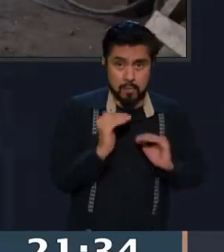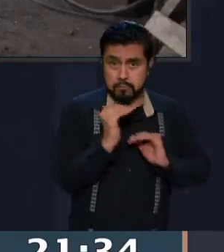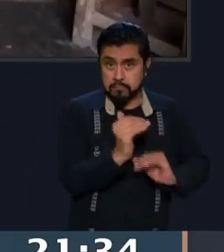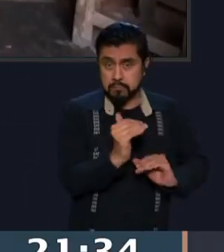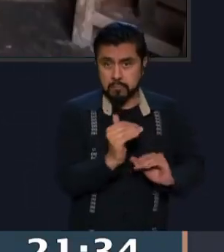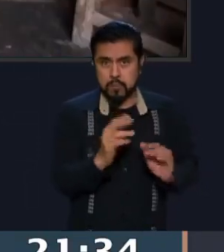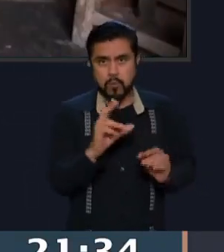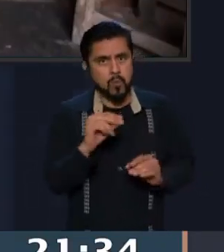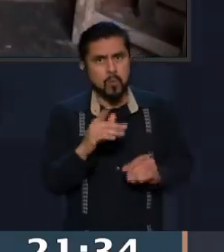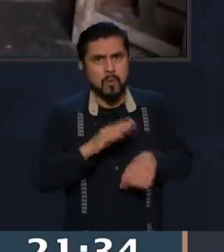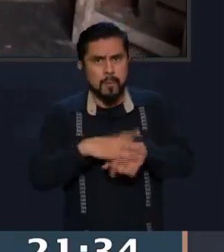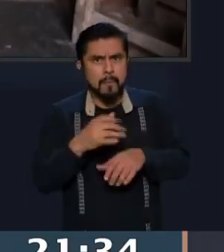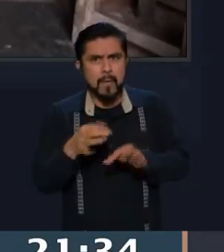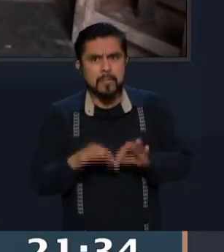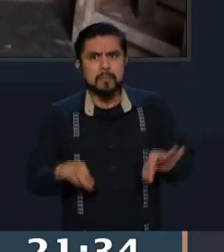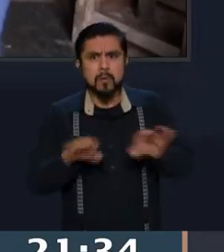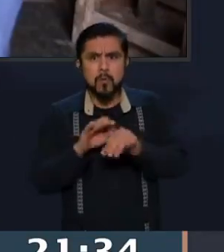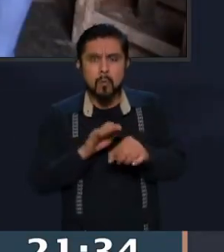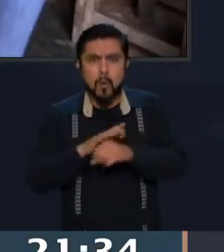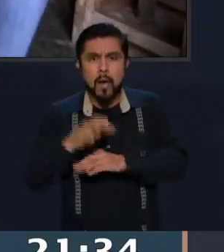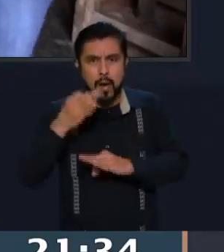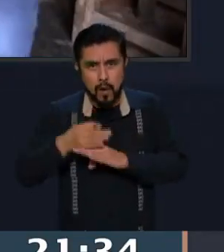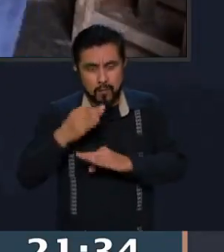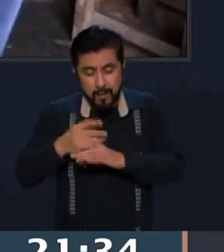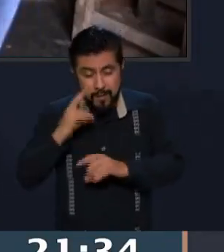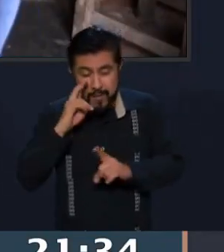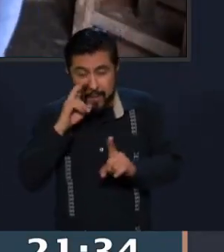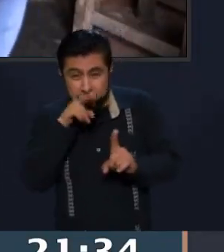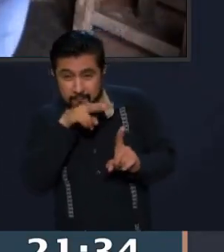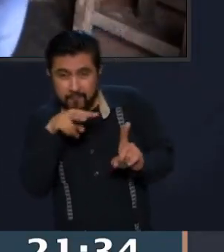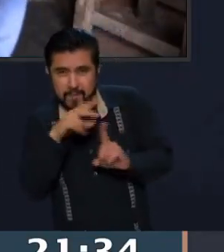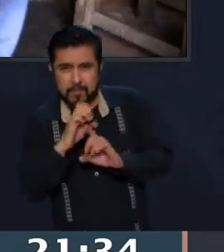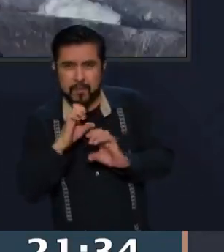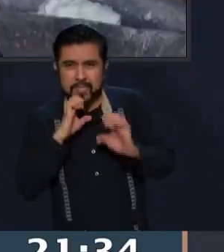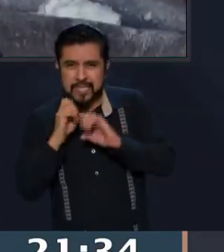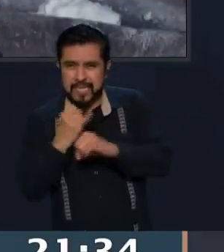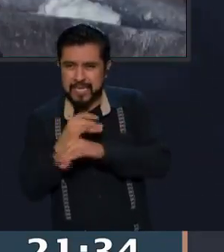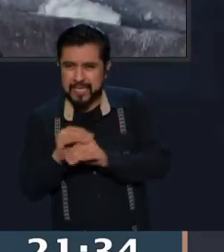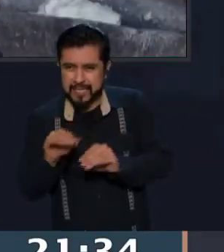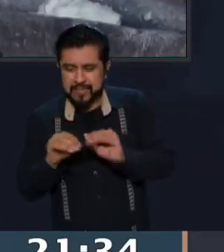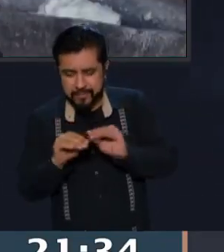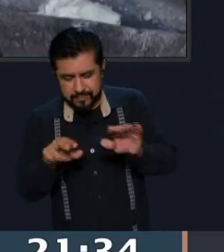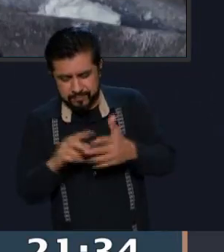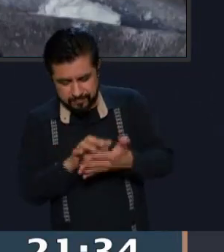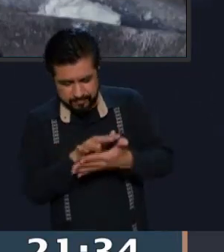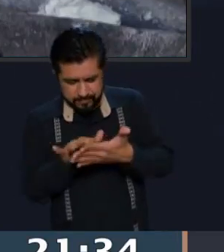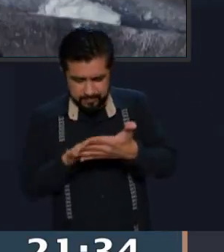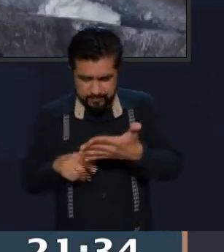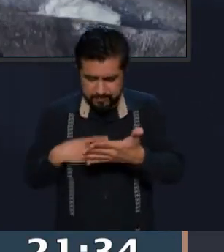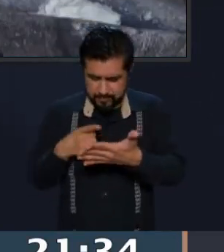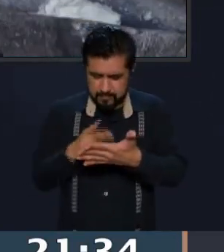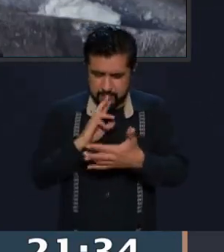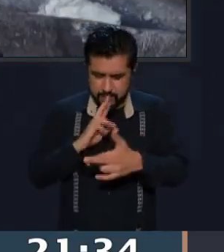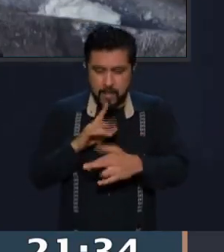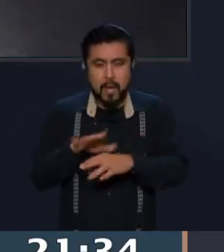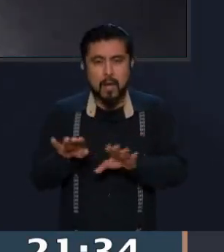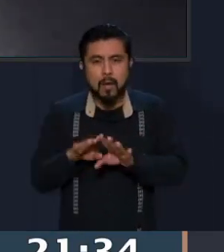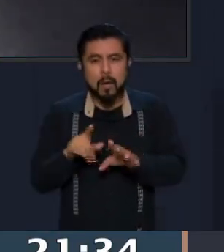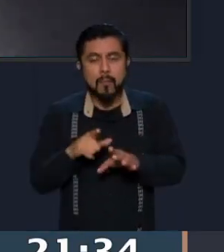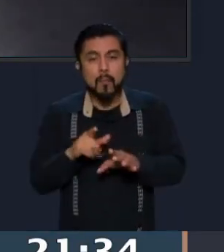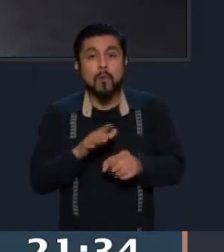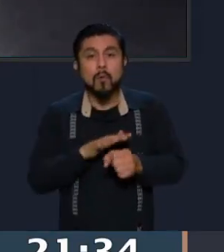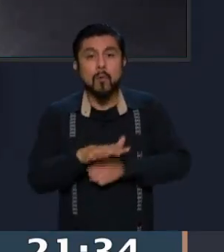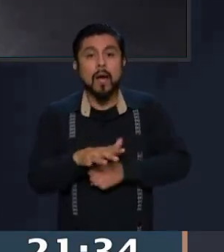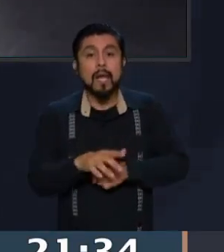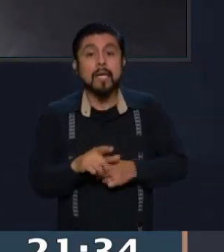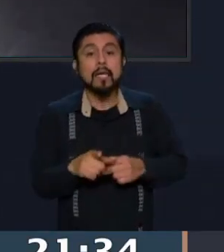que ahorita está el debate porque estadísticamente ahí es donde se reflejan muchos de los resultados de esta encuesta, pero tiene que ver también